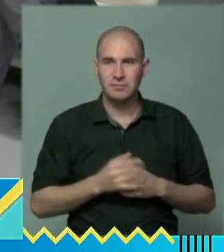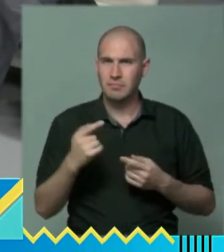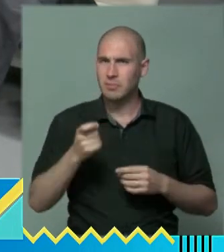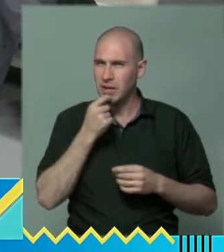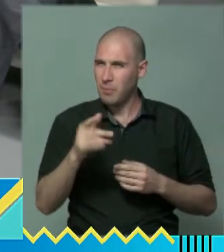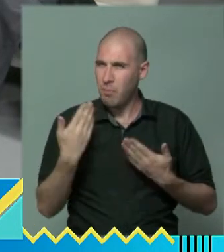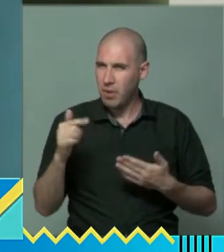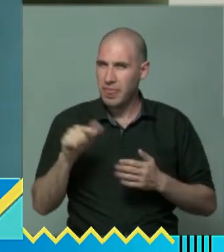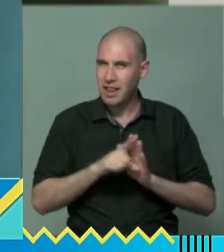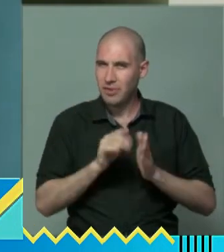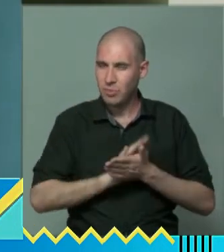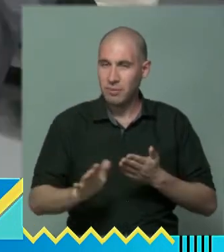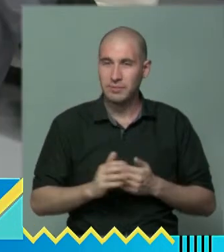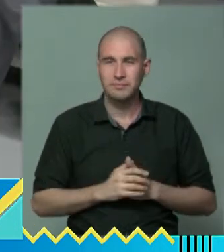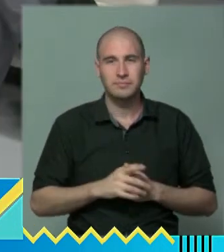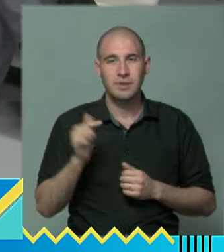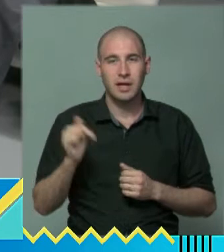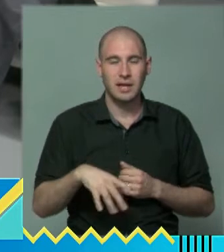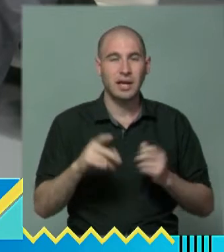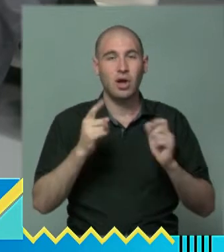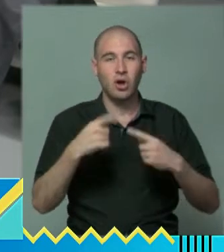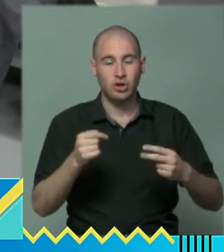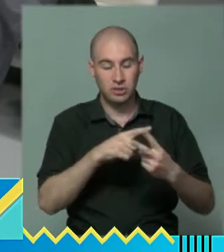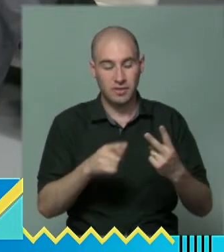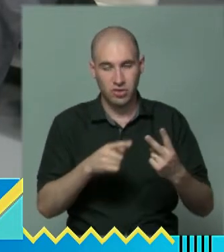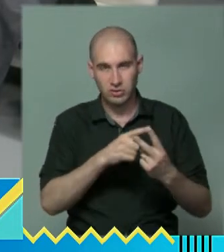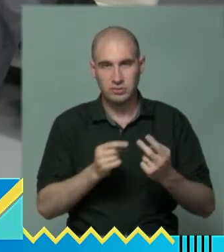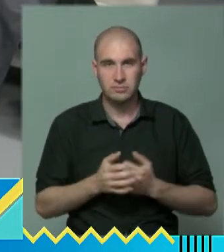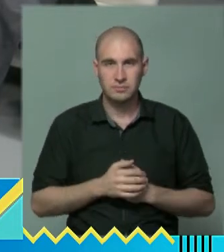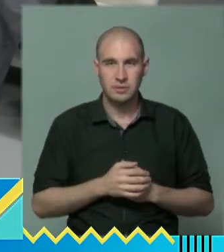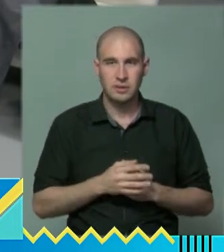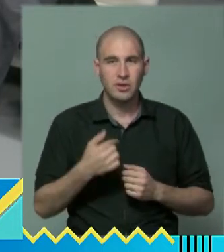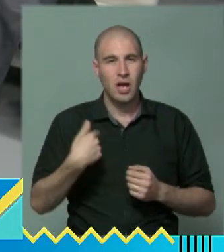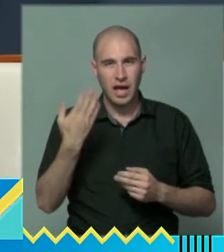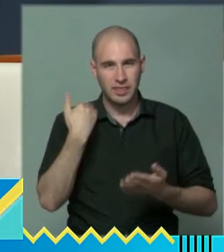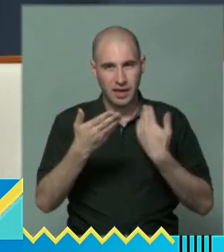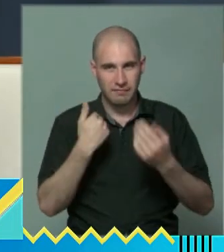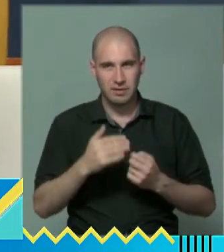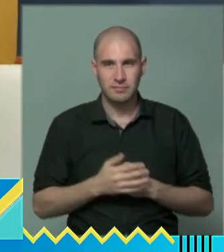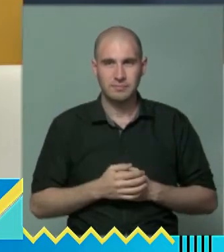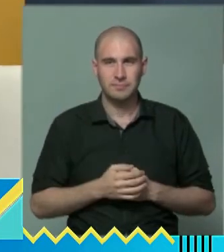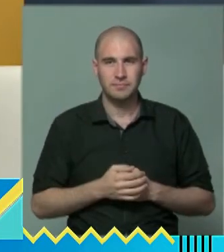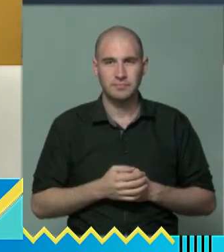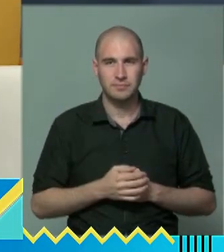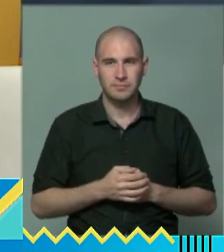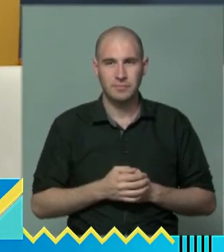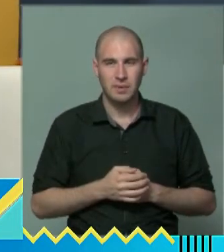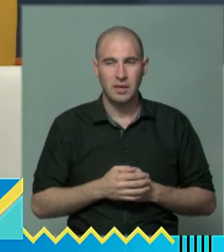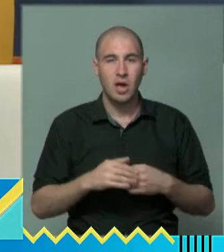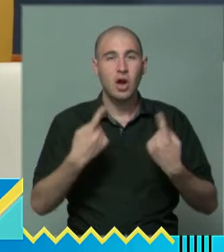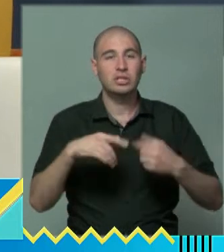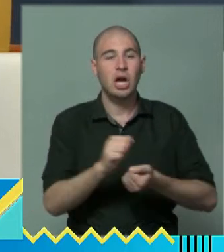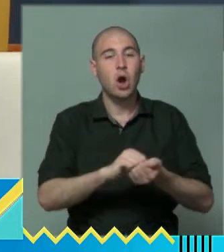esto con esta nueva ley? A ver, acá hay dos situaciones que comenté al principio. El acto